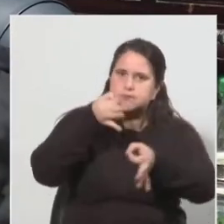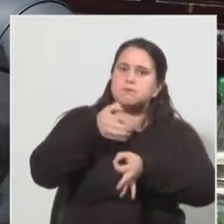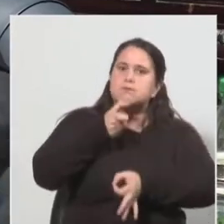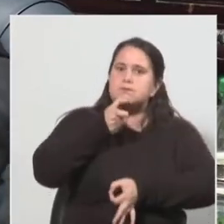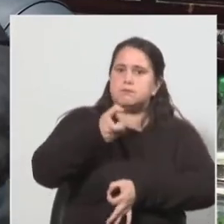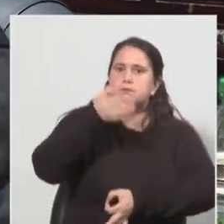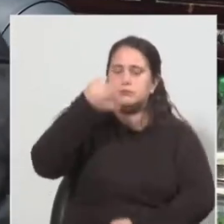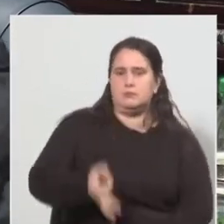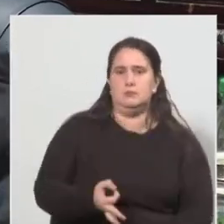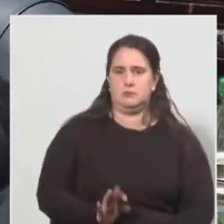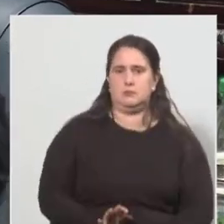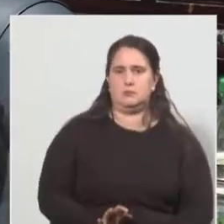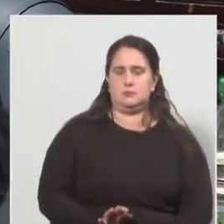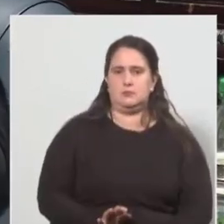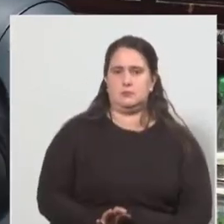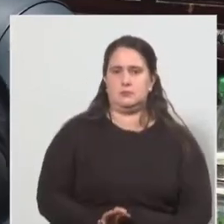fundadas,